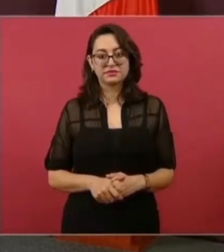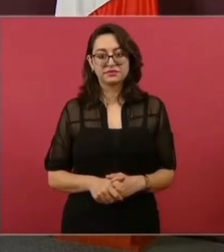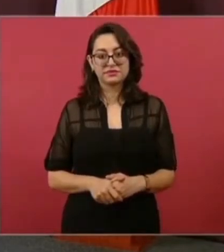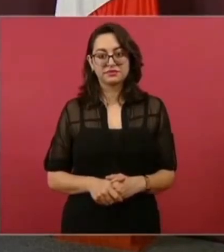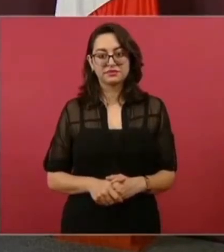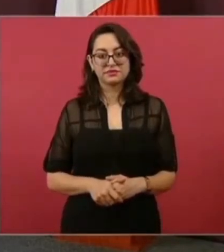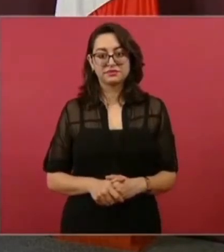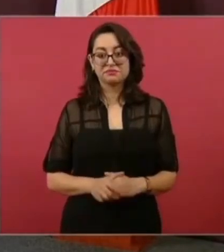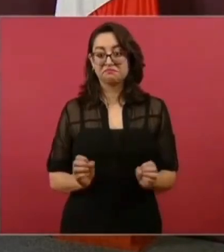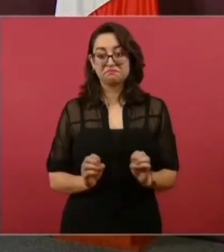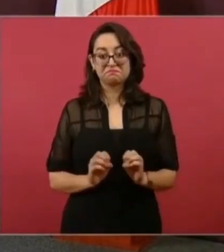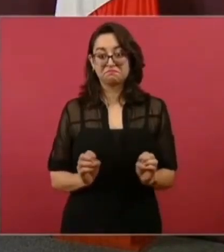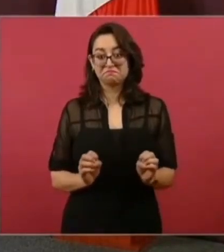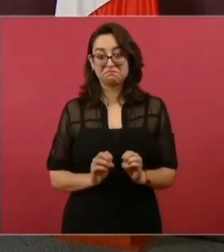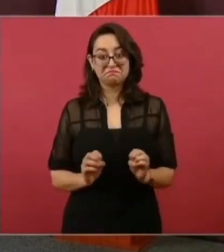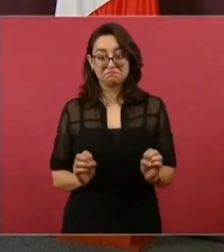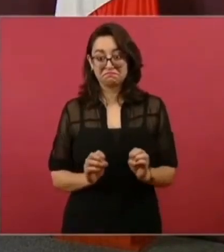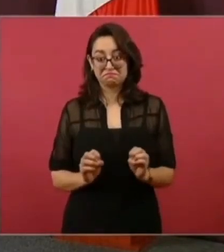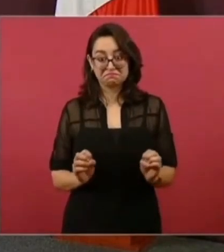¿Nada?